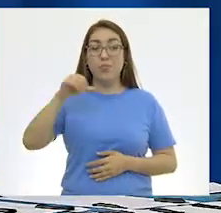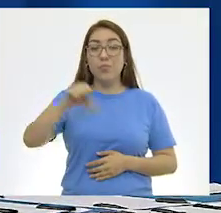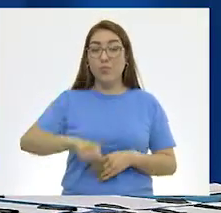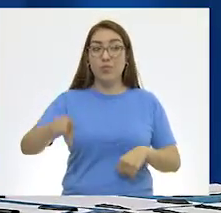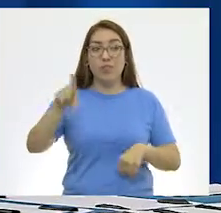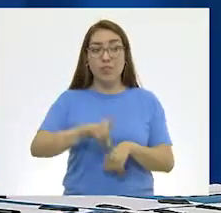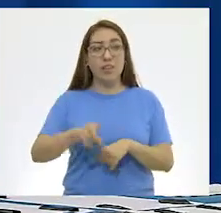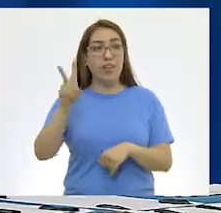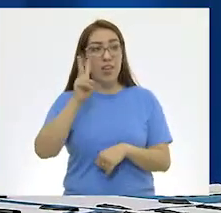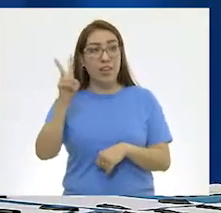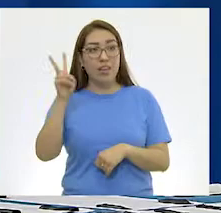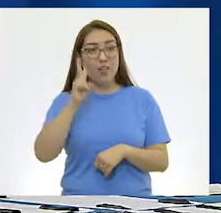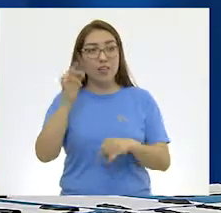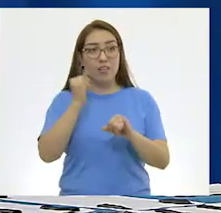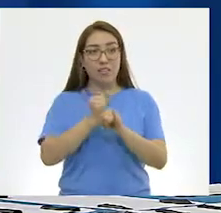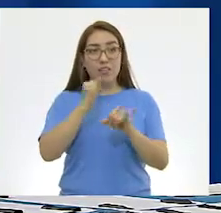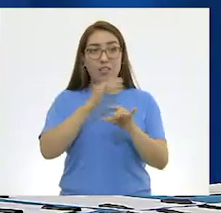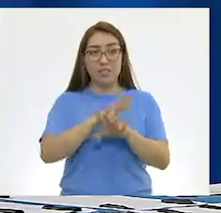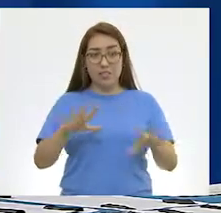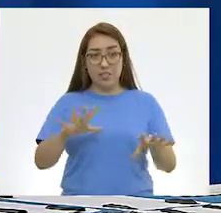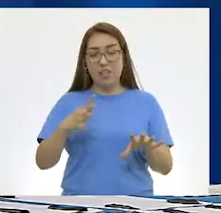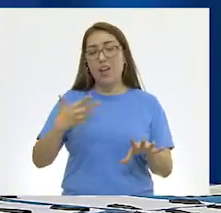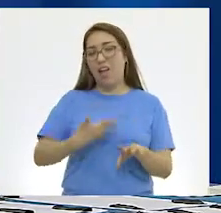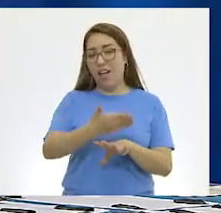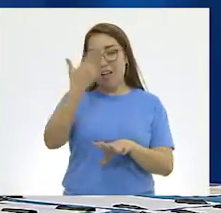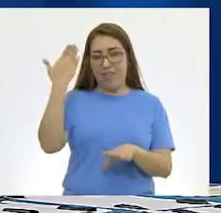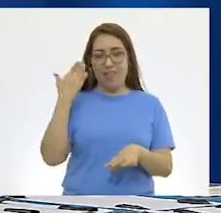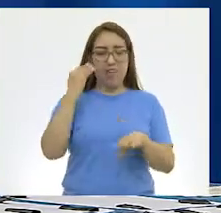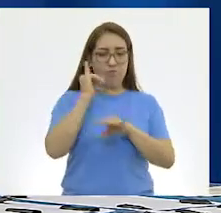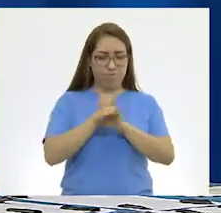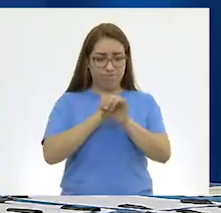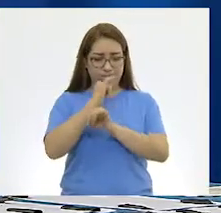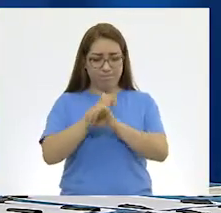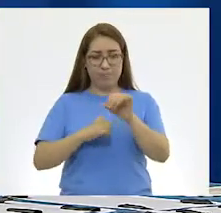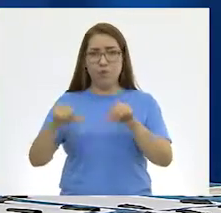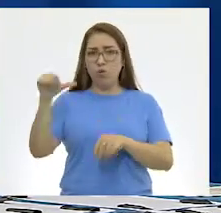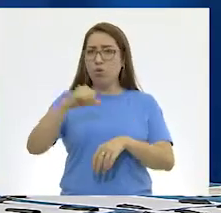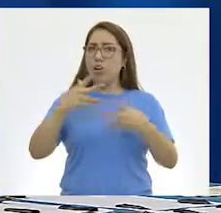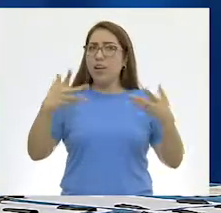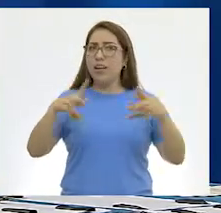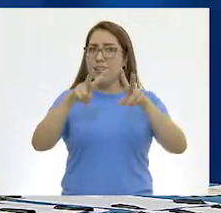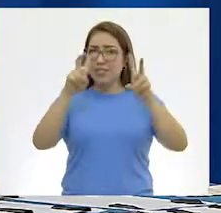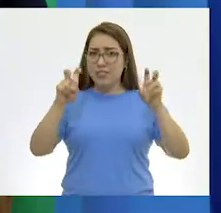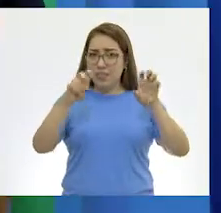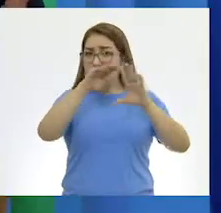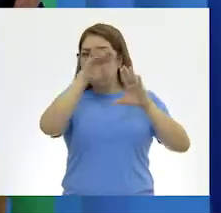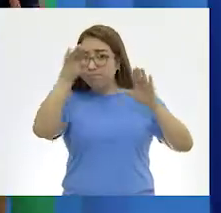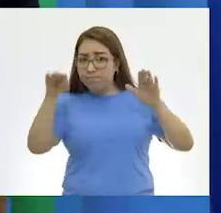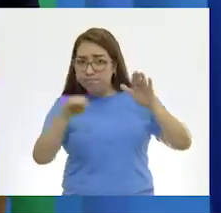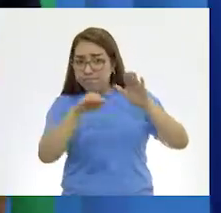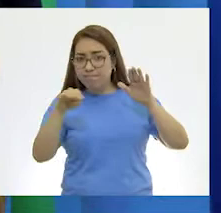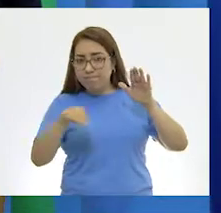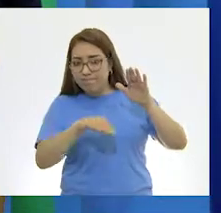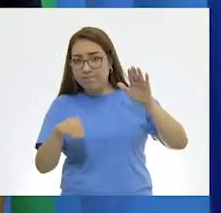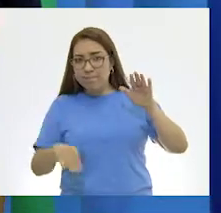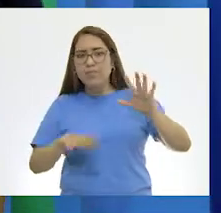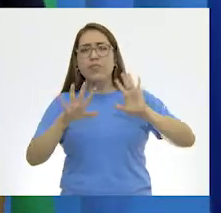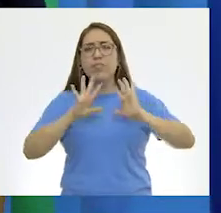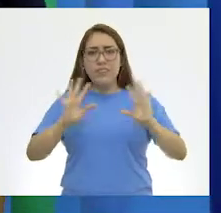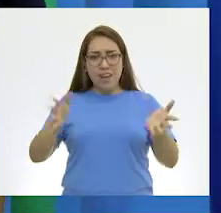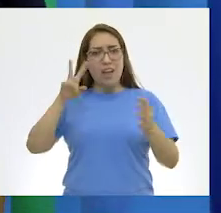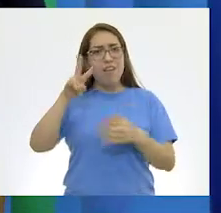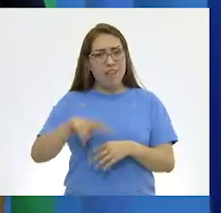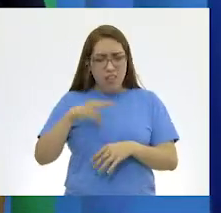que redactamos sobre nuestra investigación y lo haremos en temas y subtemas. Ah, ya vamos muy adelantados con